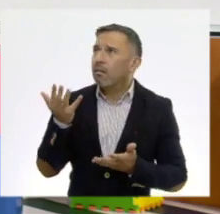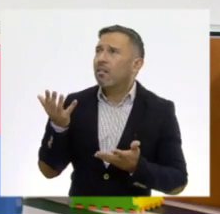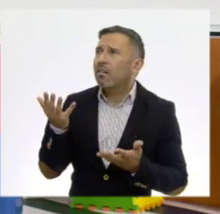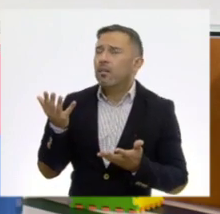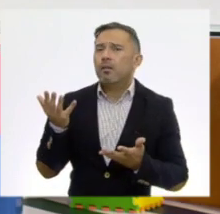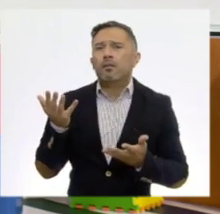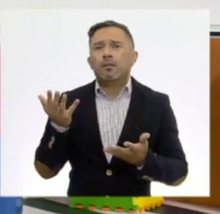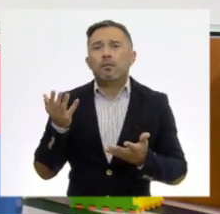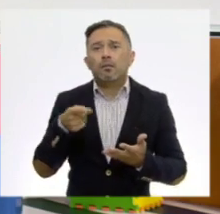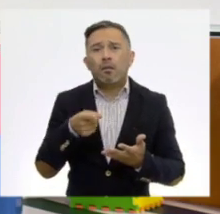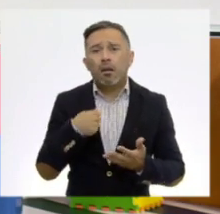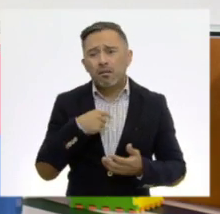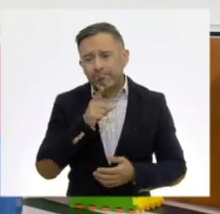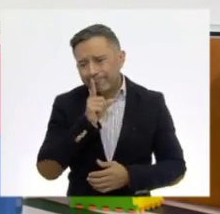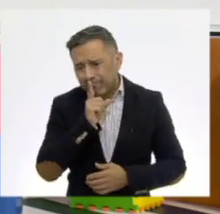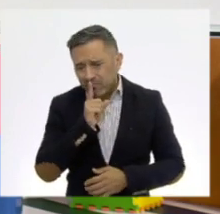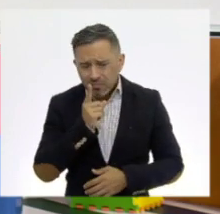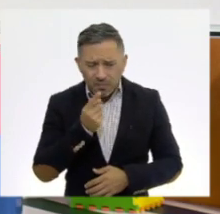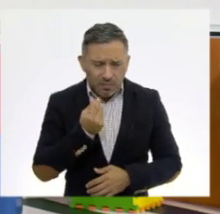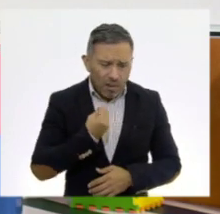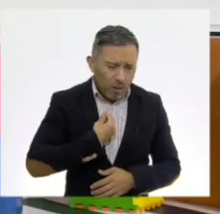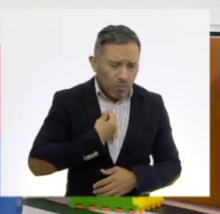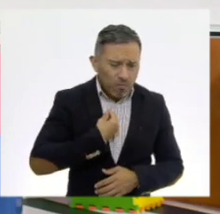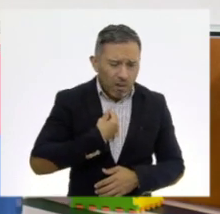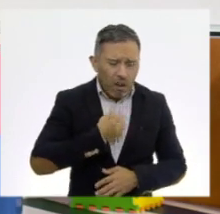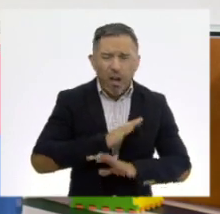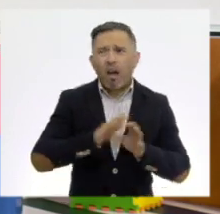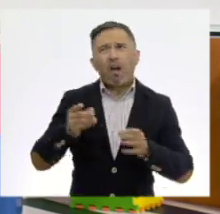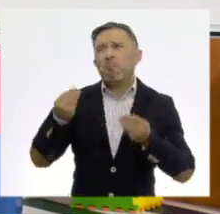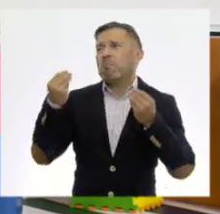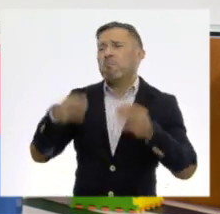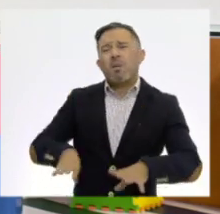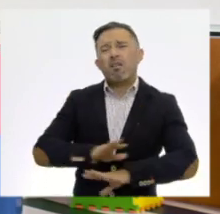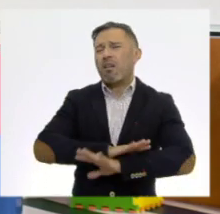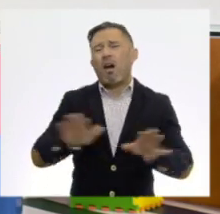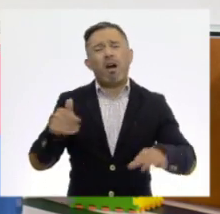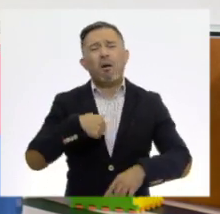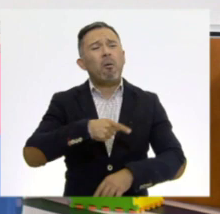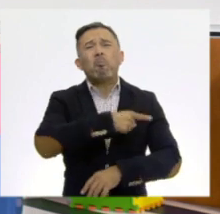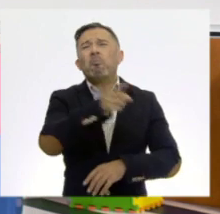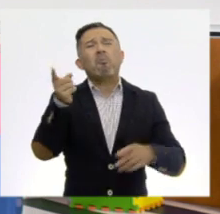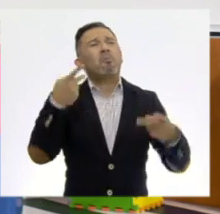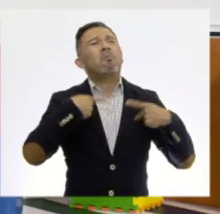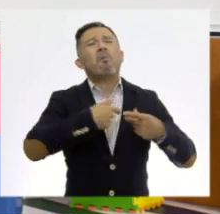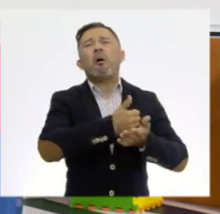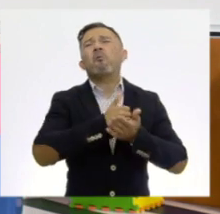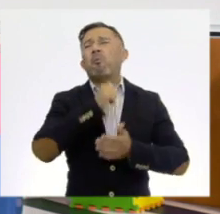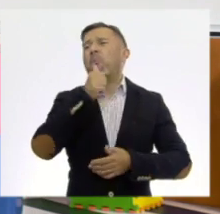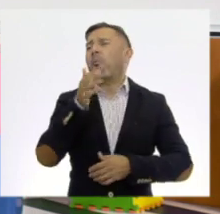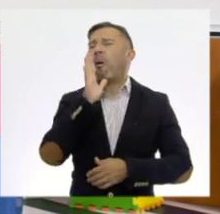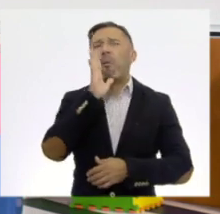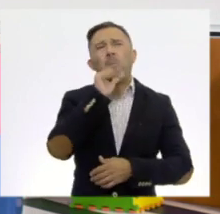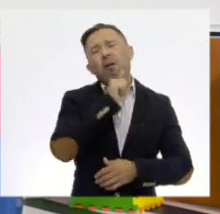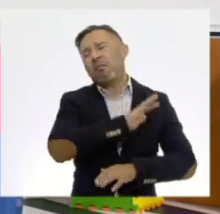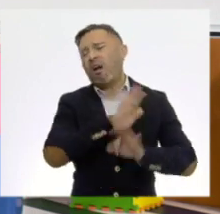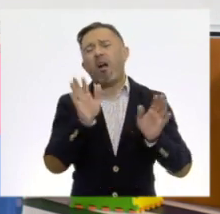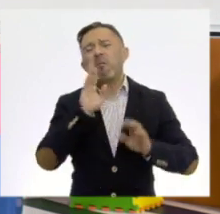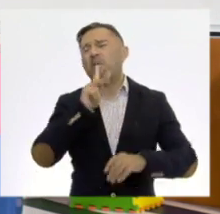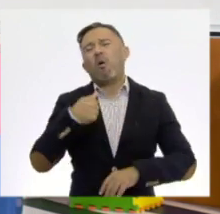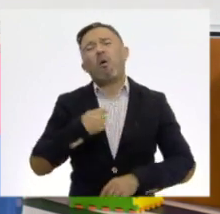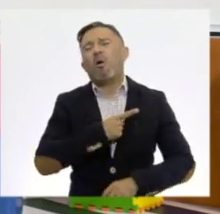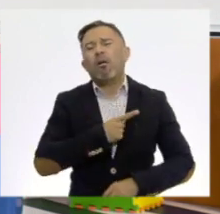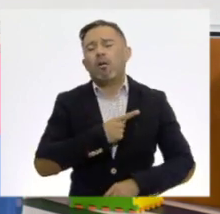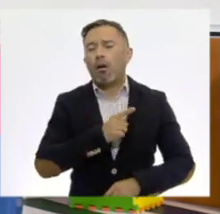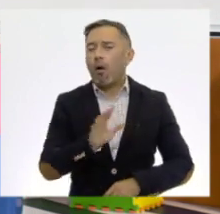que no te quedes ahí y solo pienses que entonces ya nadie va a poder ayudarte. Si no es una persona, puede haber más personas a quienes tú te